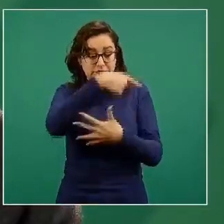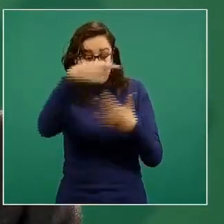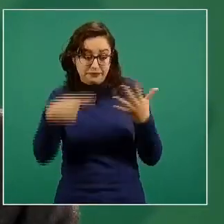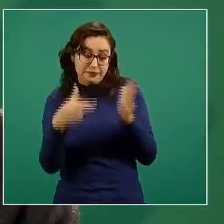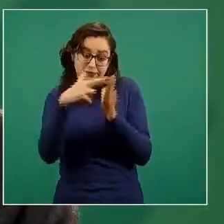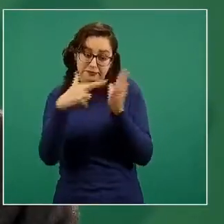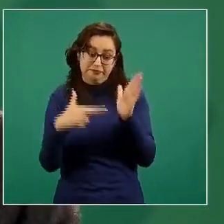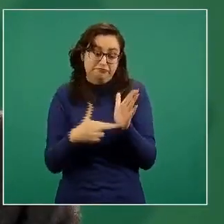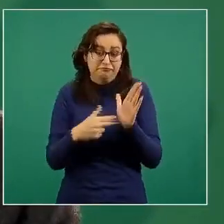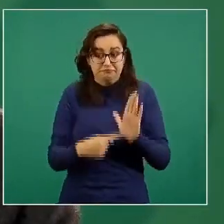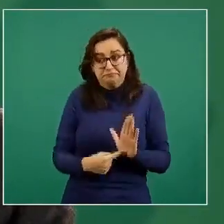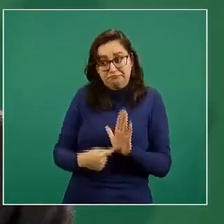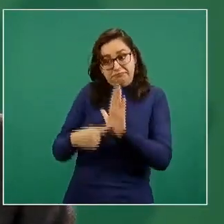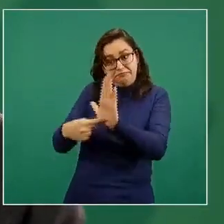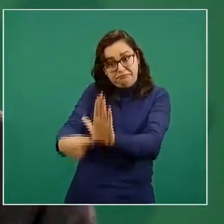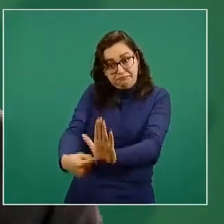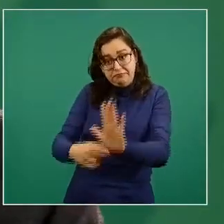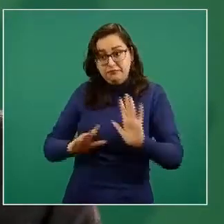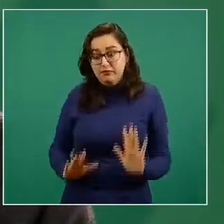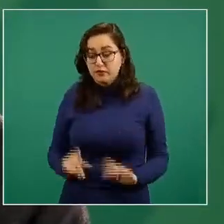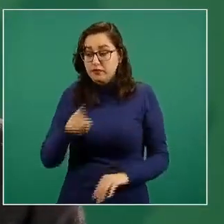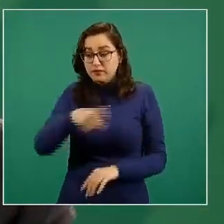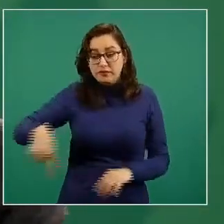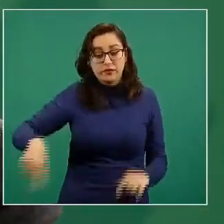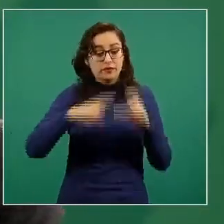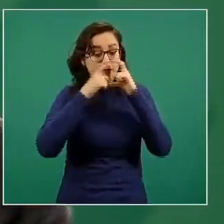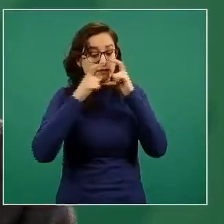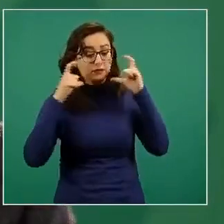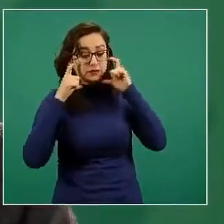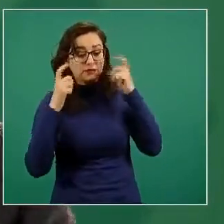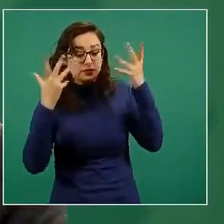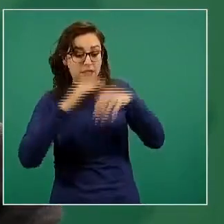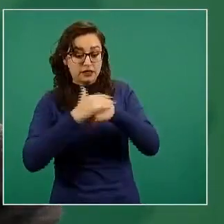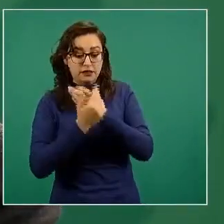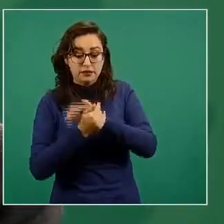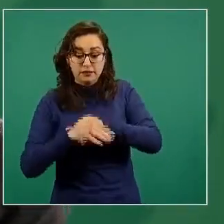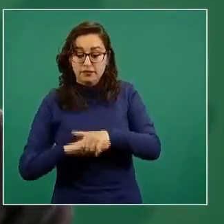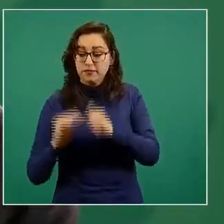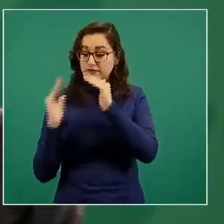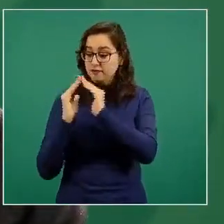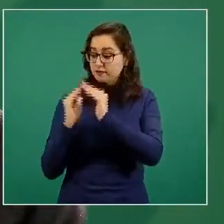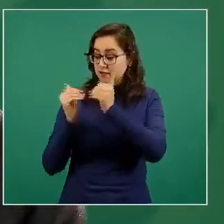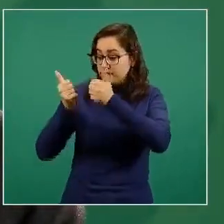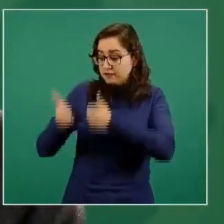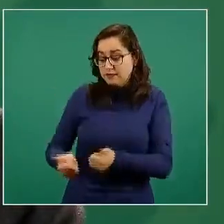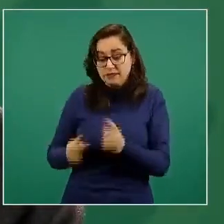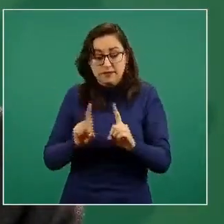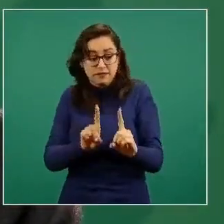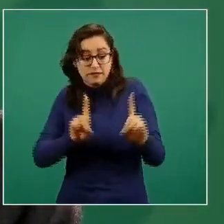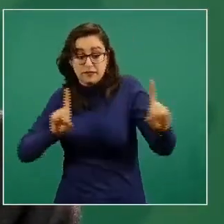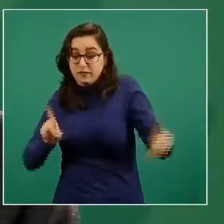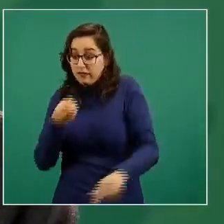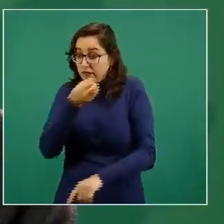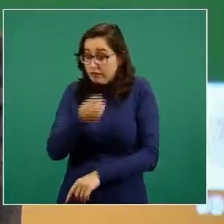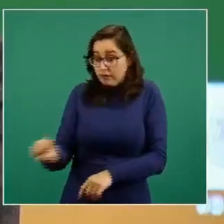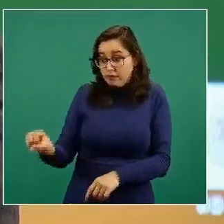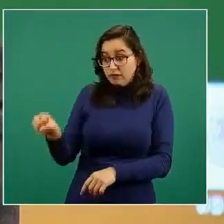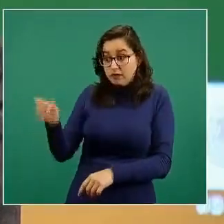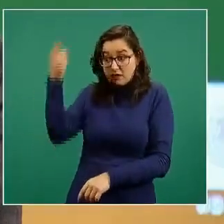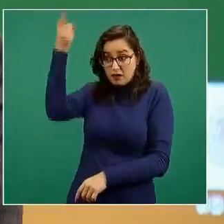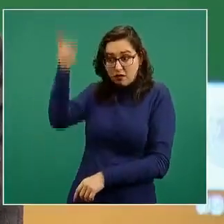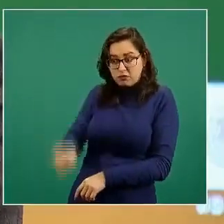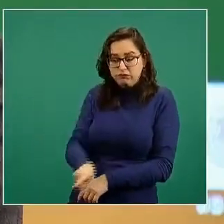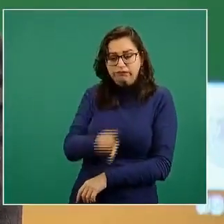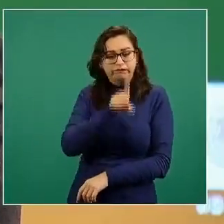determinadas actividades, ponerse el cubrebocas, lavarse las manos, quedarse en su casa, estar a sana distancia, etcétera. Lo